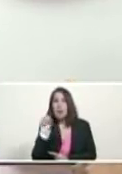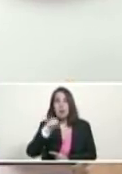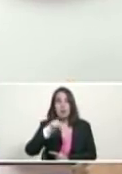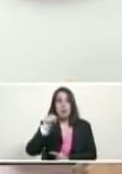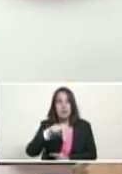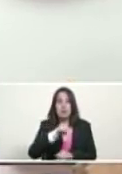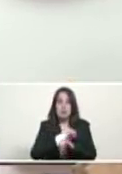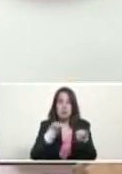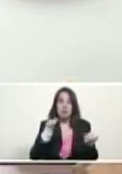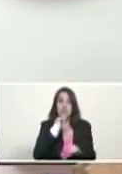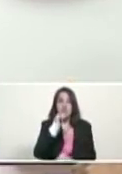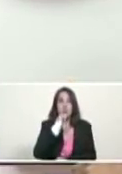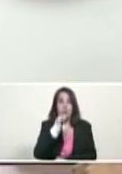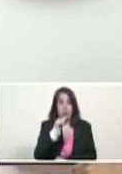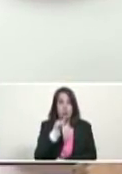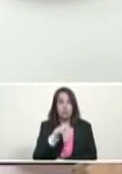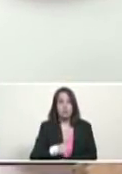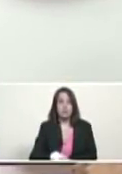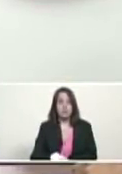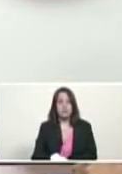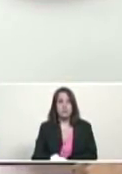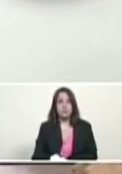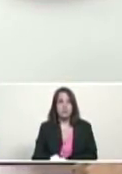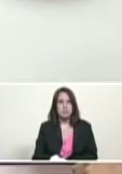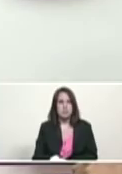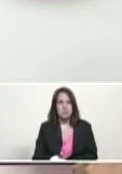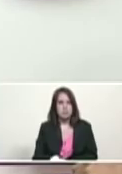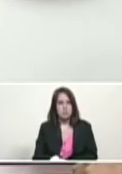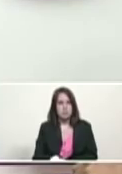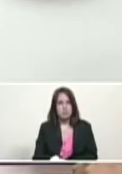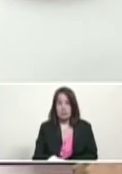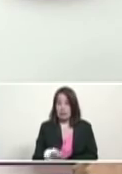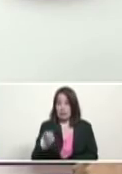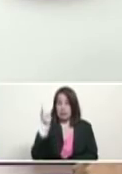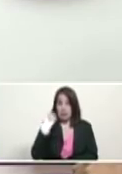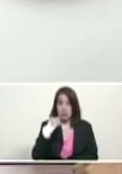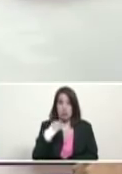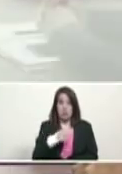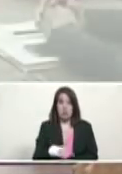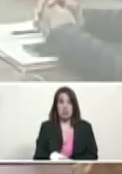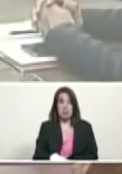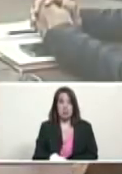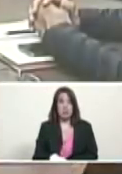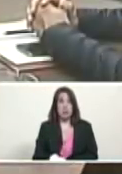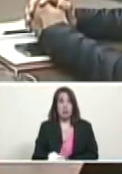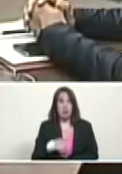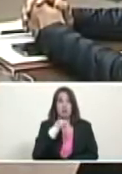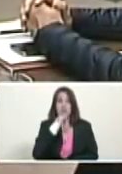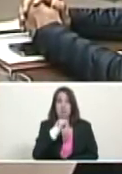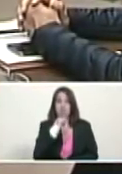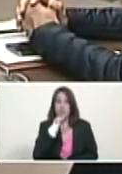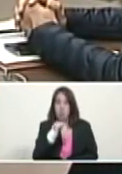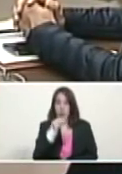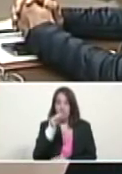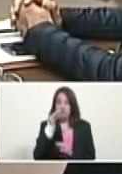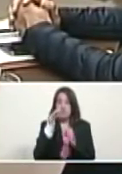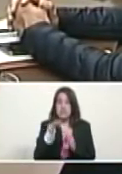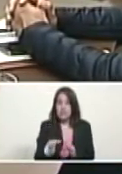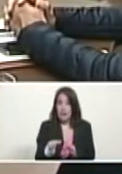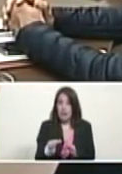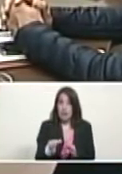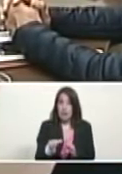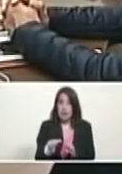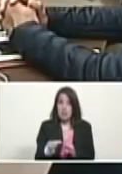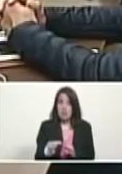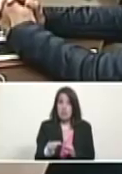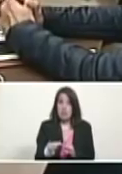terminar informando que el día de ayer fue notificado oficialmente el